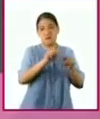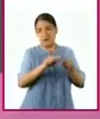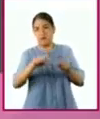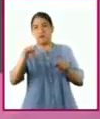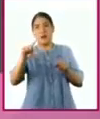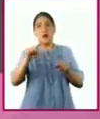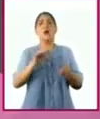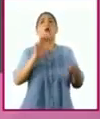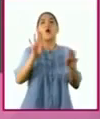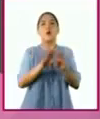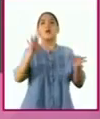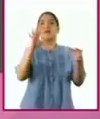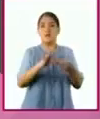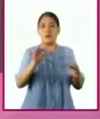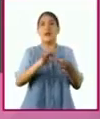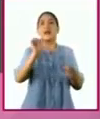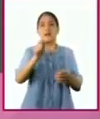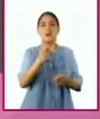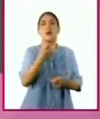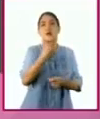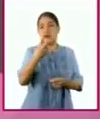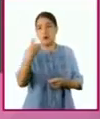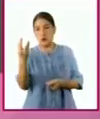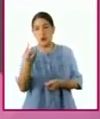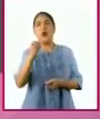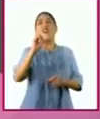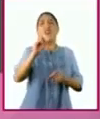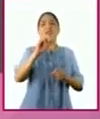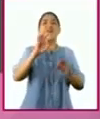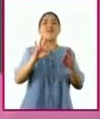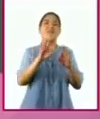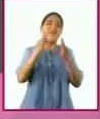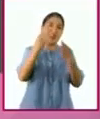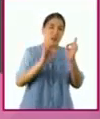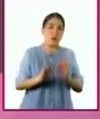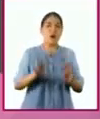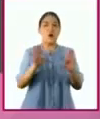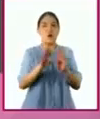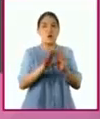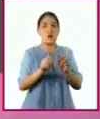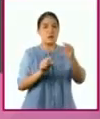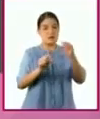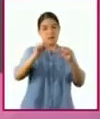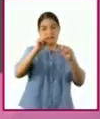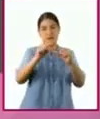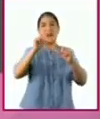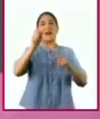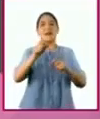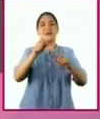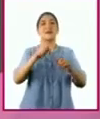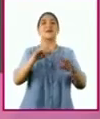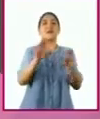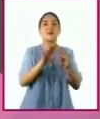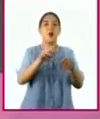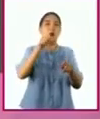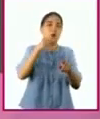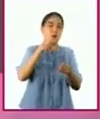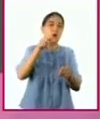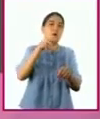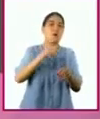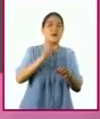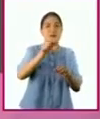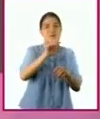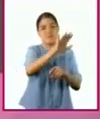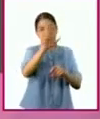puede expresar con números o con una figura que generalmente es una barra graduada que se divide en tramos de color blanco